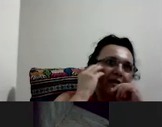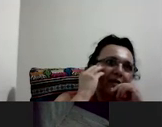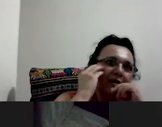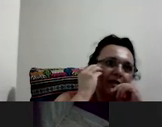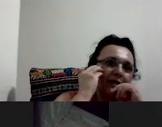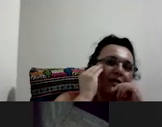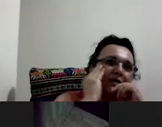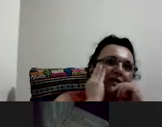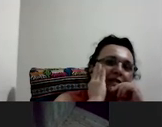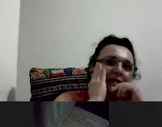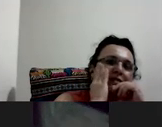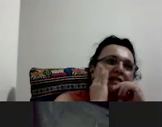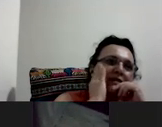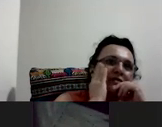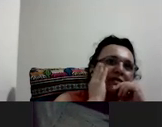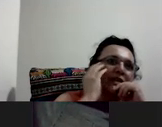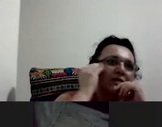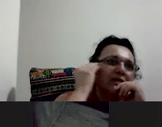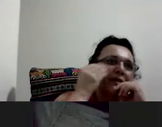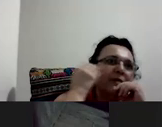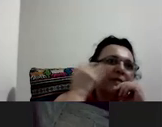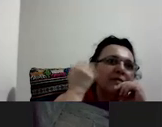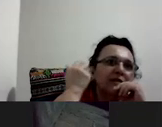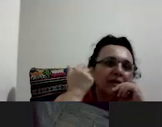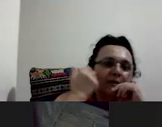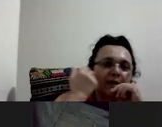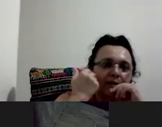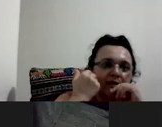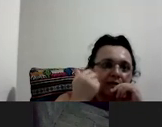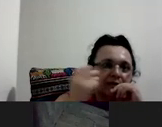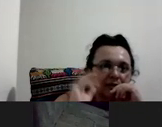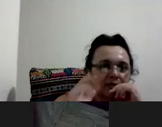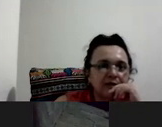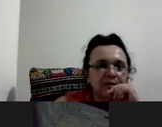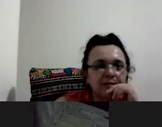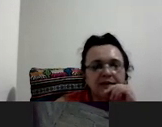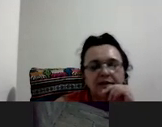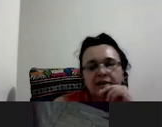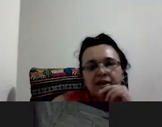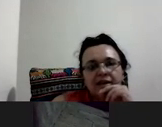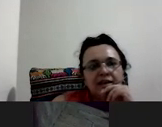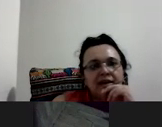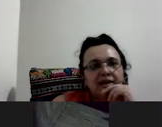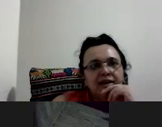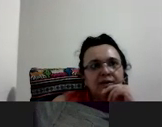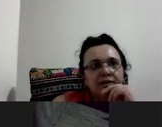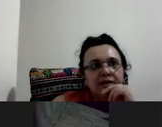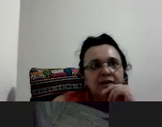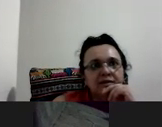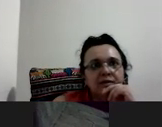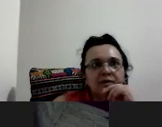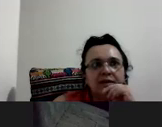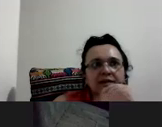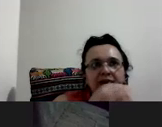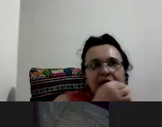piel. Usted se tostó tanto que después va mudando la piel, ¿verdad? Esa es otra forma. Y otra